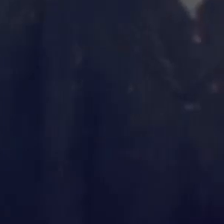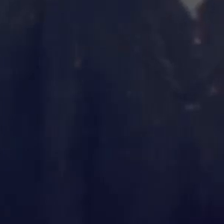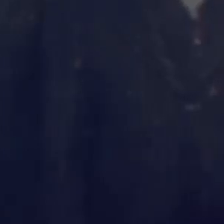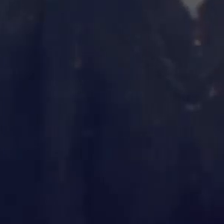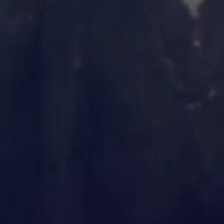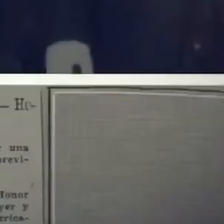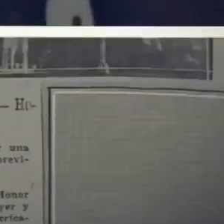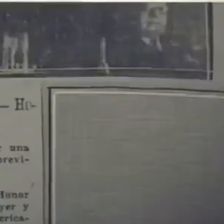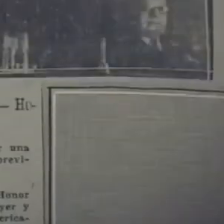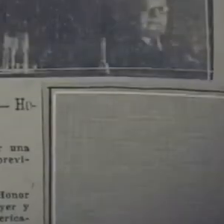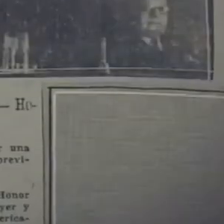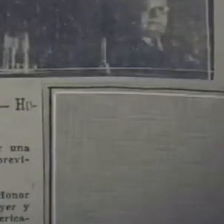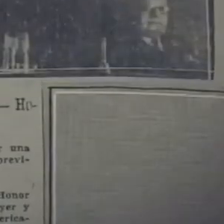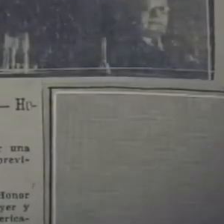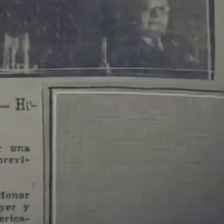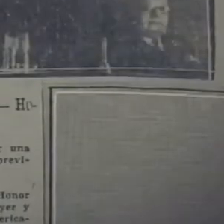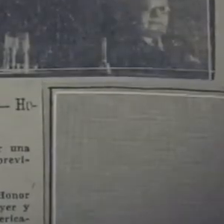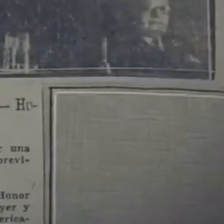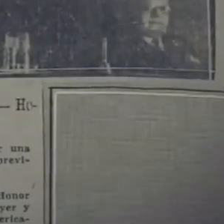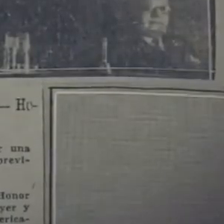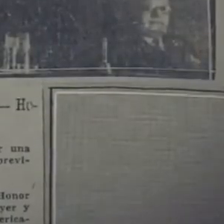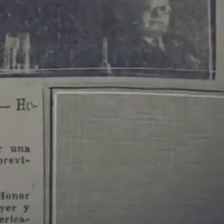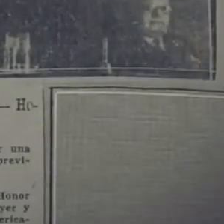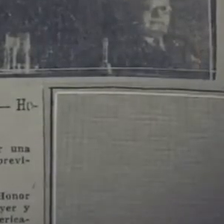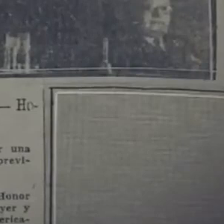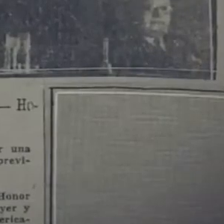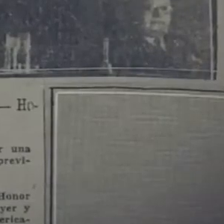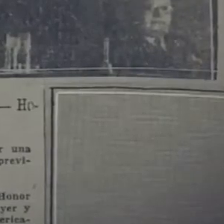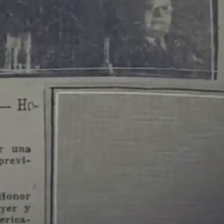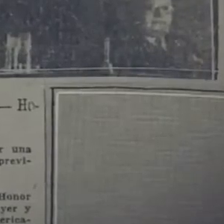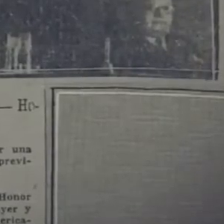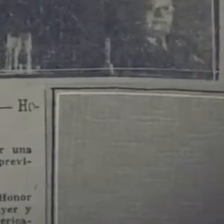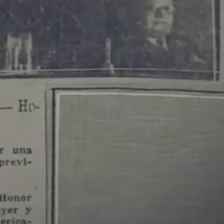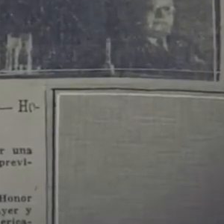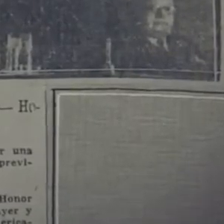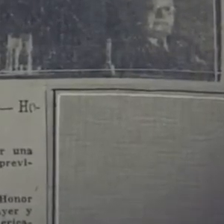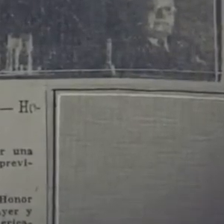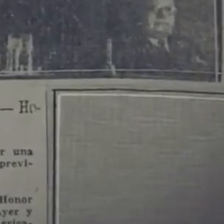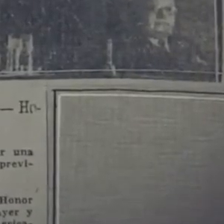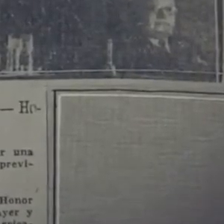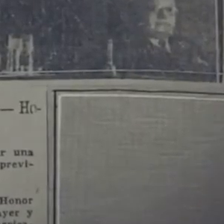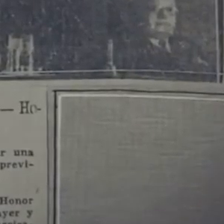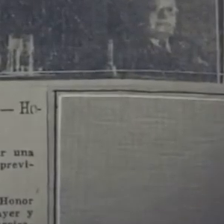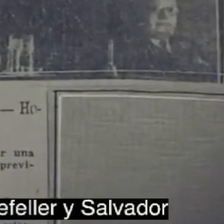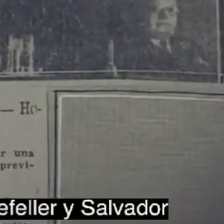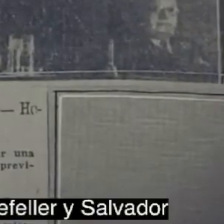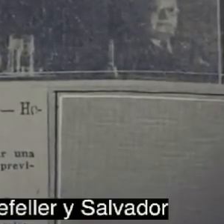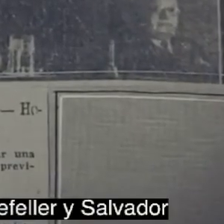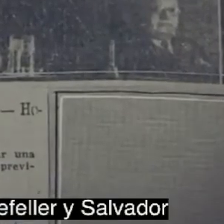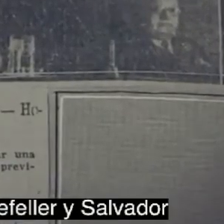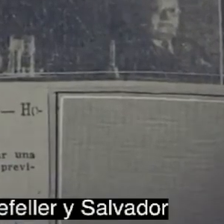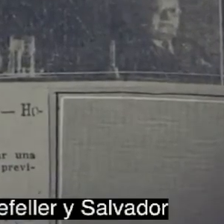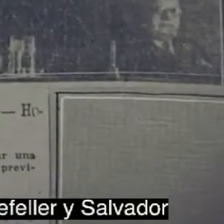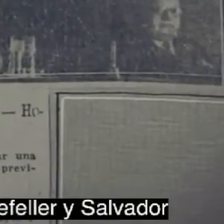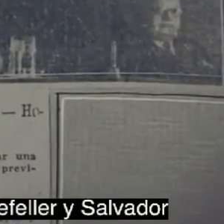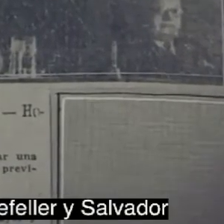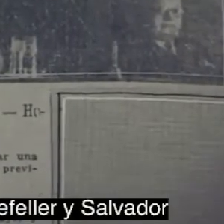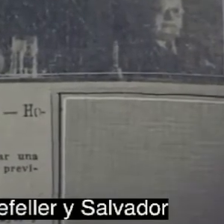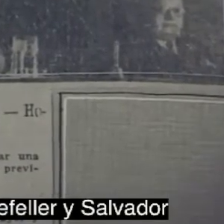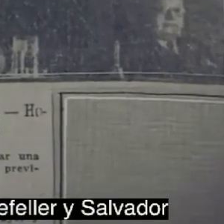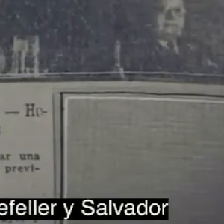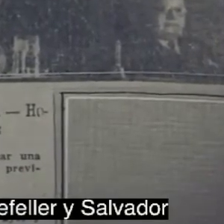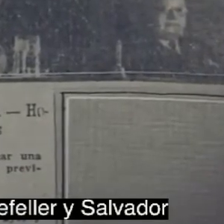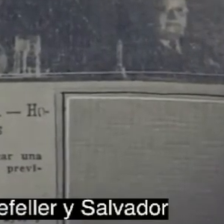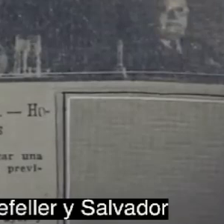representando a México a la primera Conferencia Interamericana de Seguridad Social celebrada en Santiago de Chile, para presentar ante delegados de otros países como